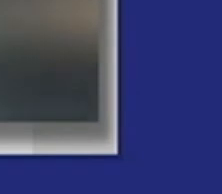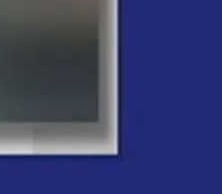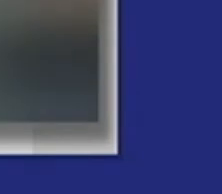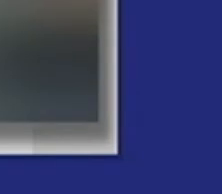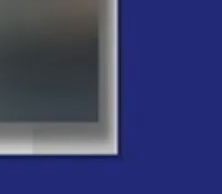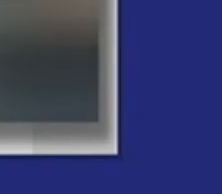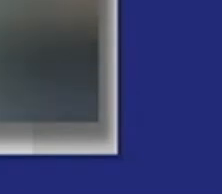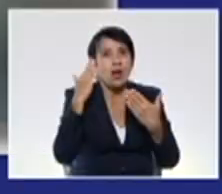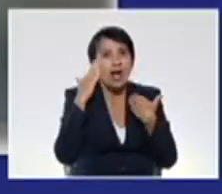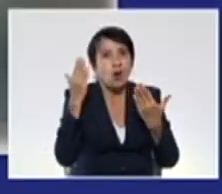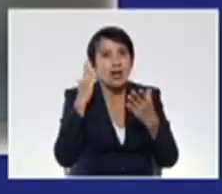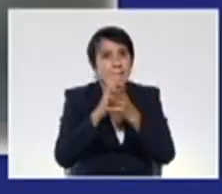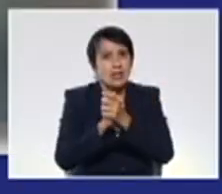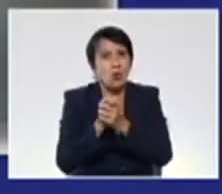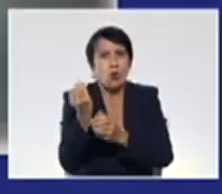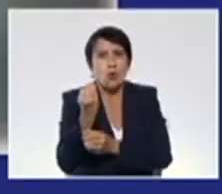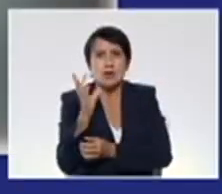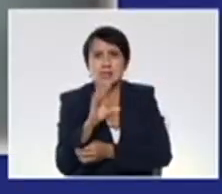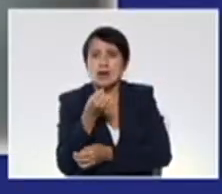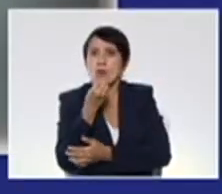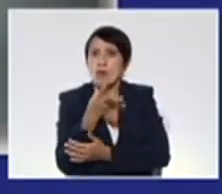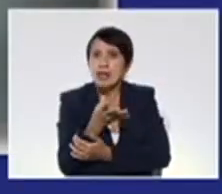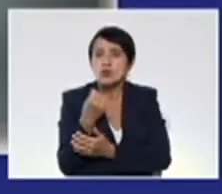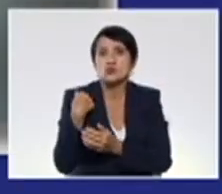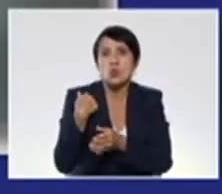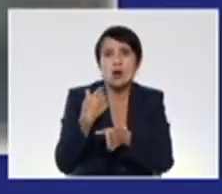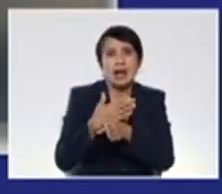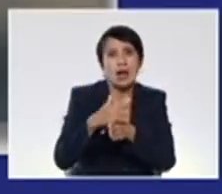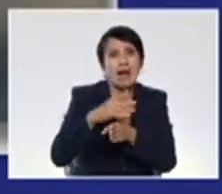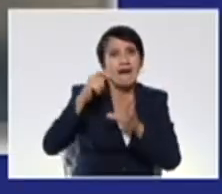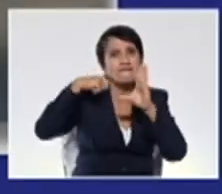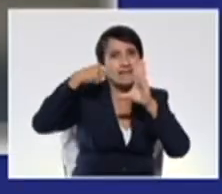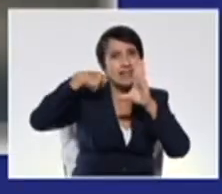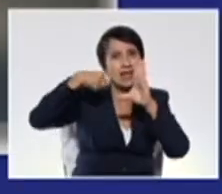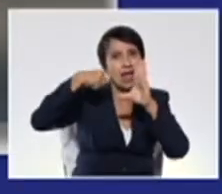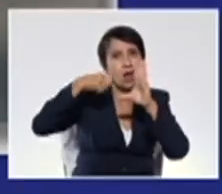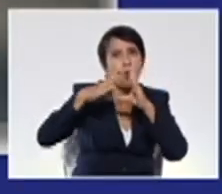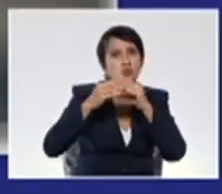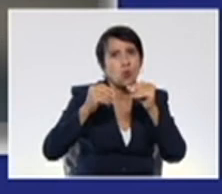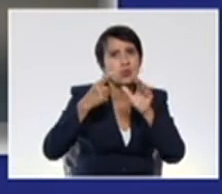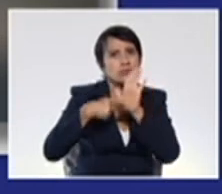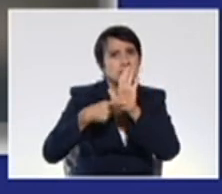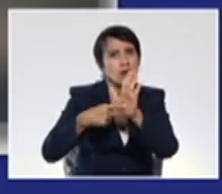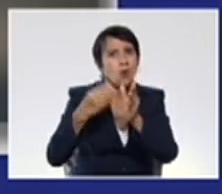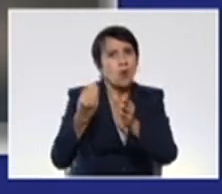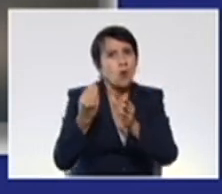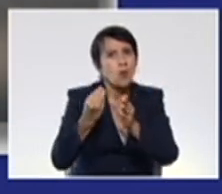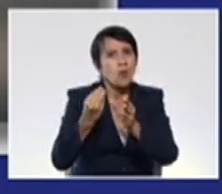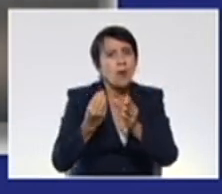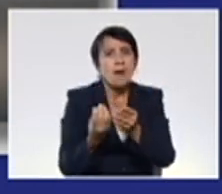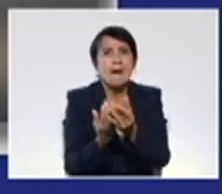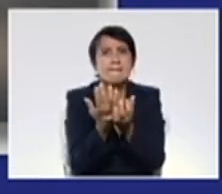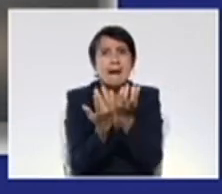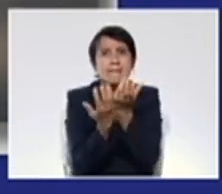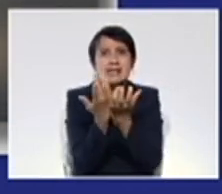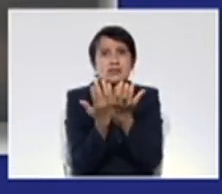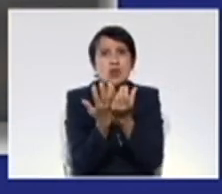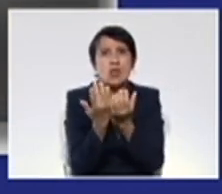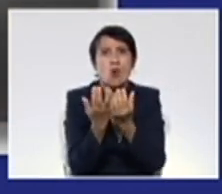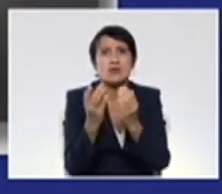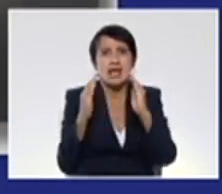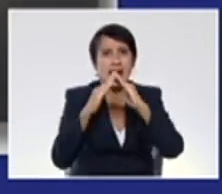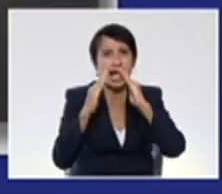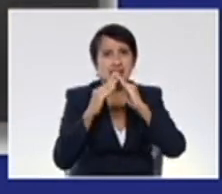Hola amigos, ¿cómo están? Quiero compartir este video con ustedes. Quiero enseñarles a hacer un vaporizador casero,